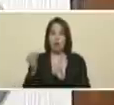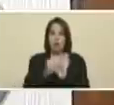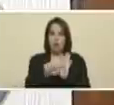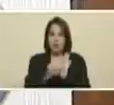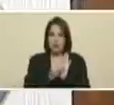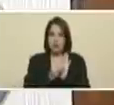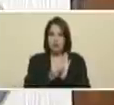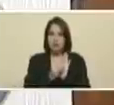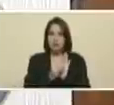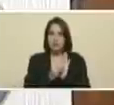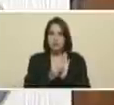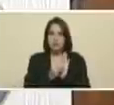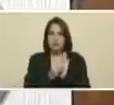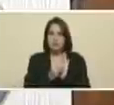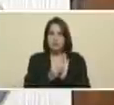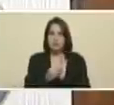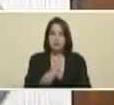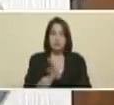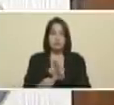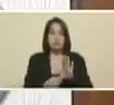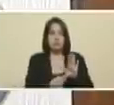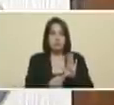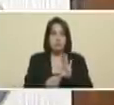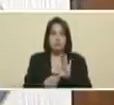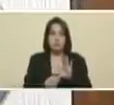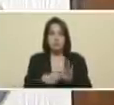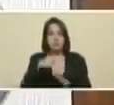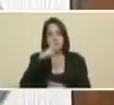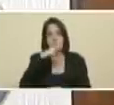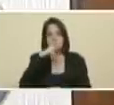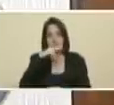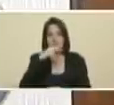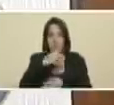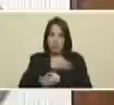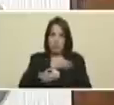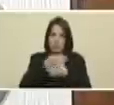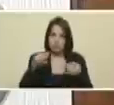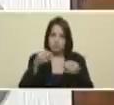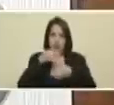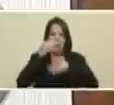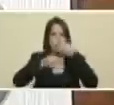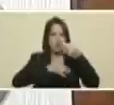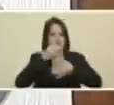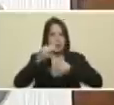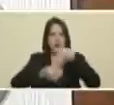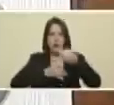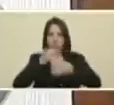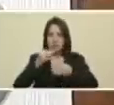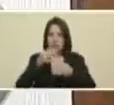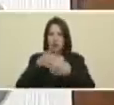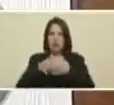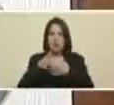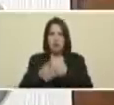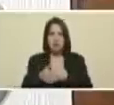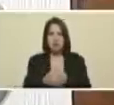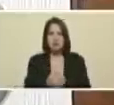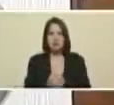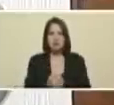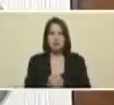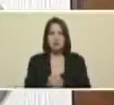y aparecer ante la juventud entonces con su palabra, como yo le decía a su